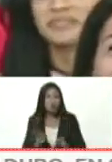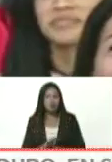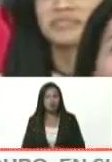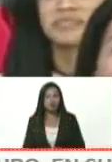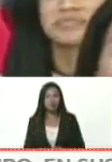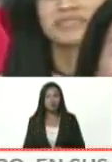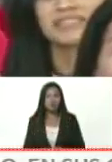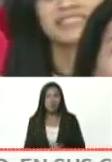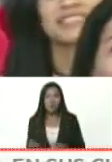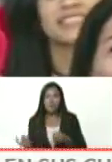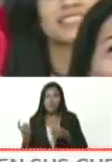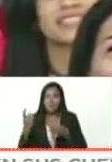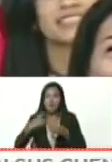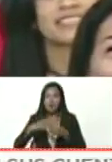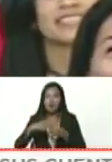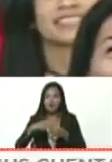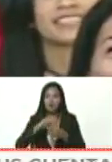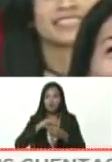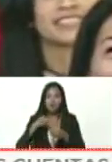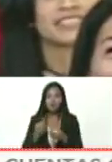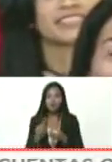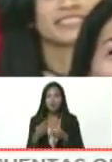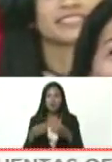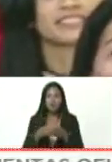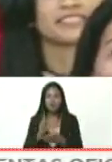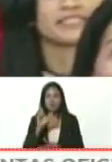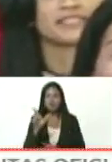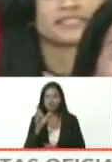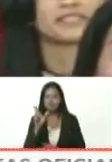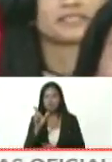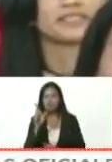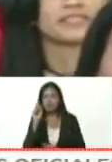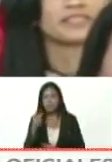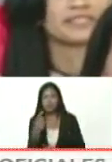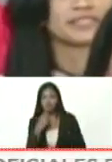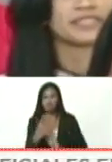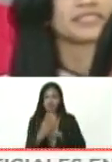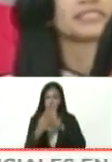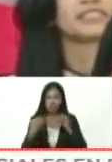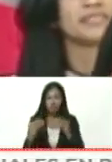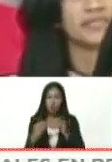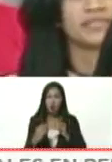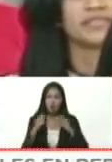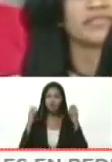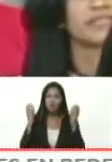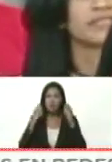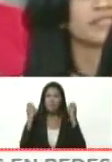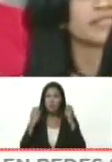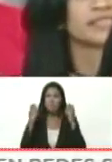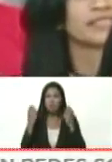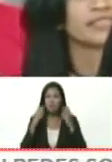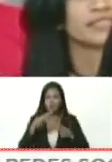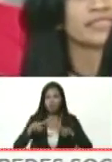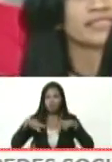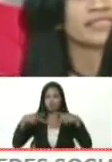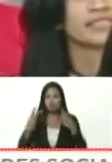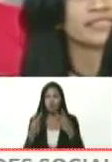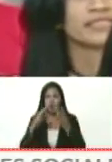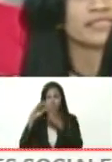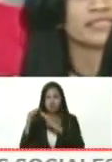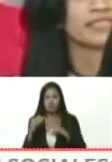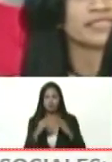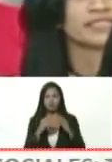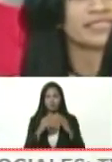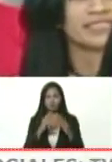así e incorporar a nuestro Partido Socialista Unido de Venezuela al frente de vanguardia para la transformación comunal,